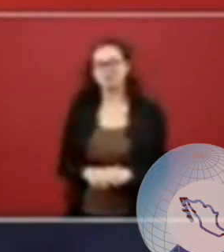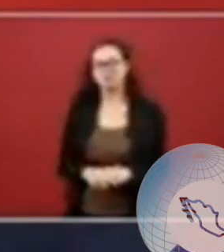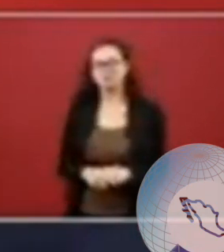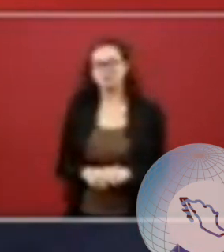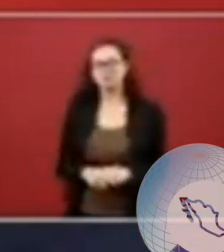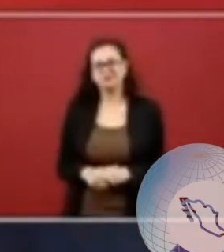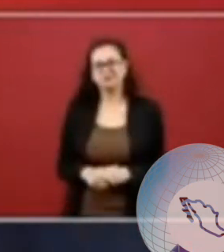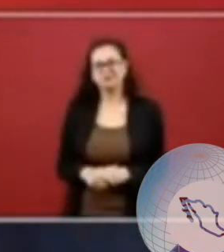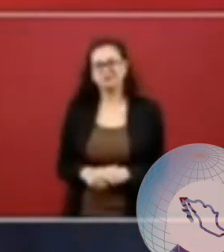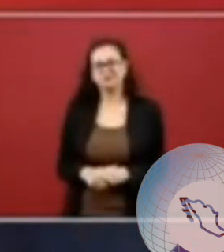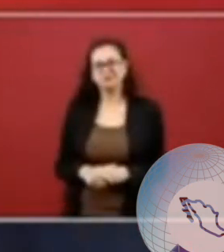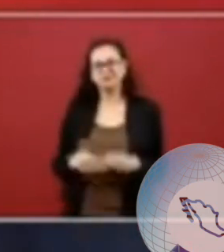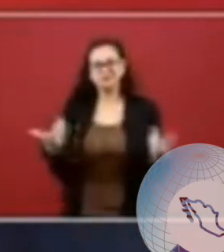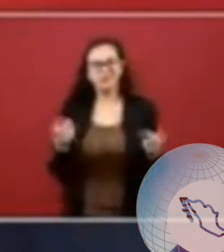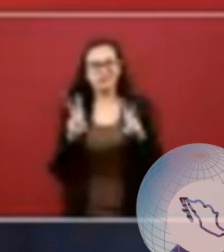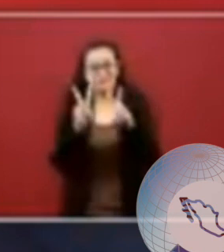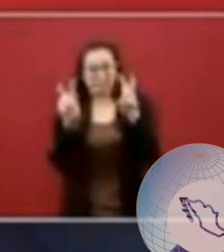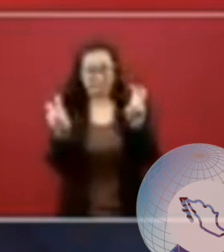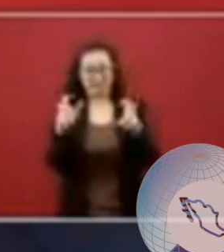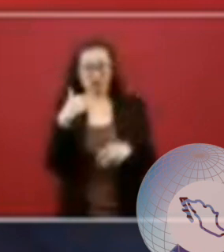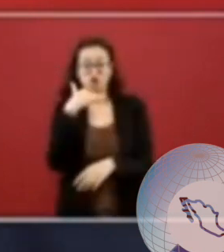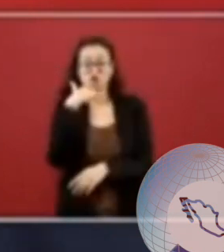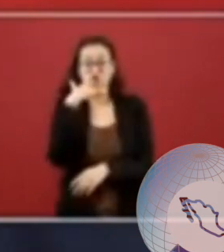En el caso de la corrupción,